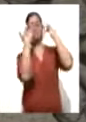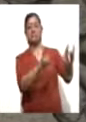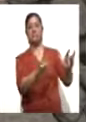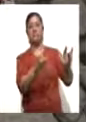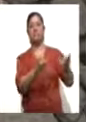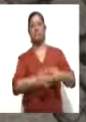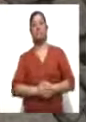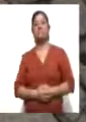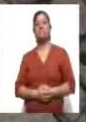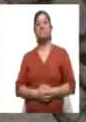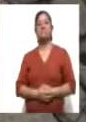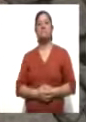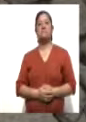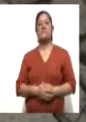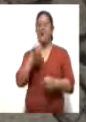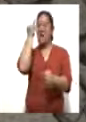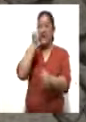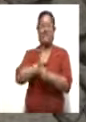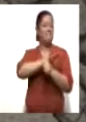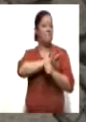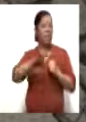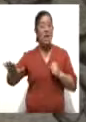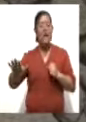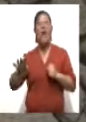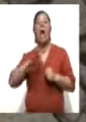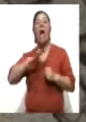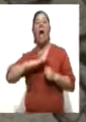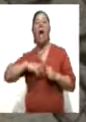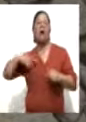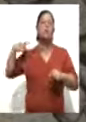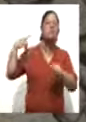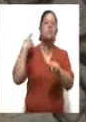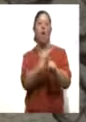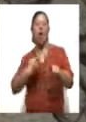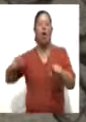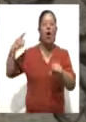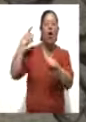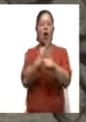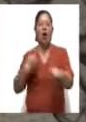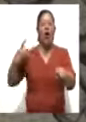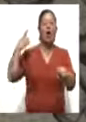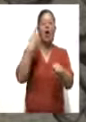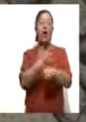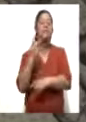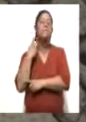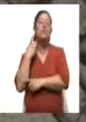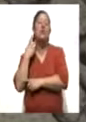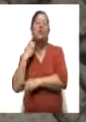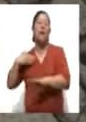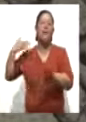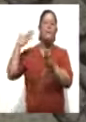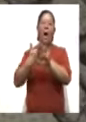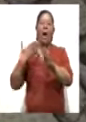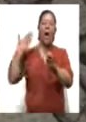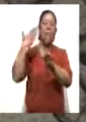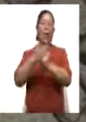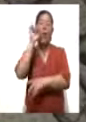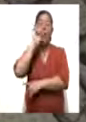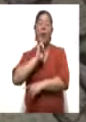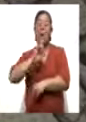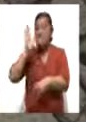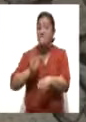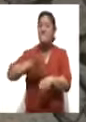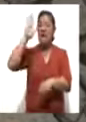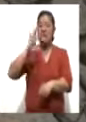Es inadmisible la violencia política, la violencia contra las mujeres, pero más